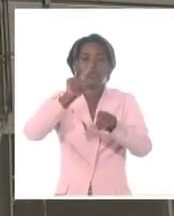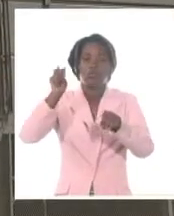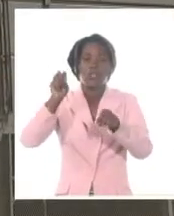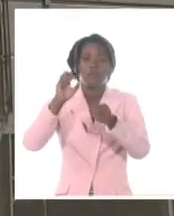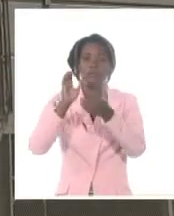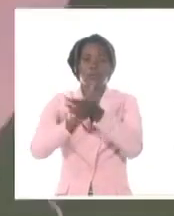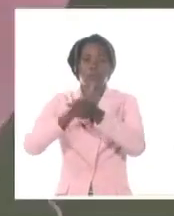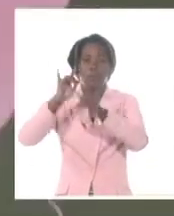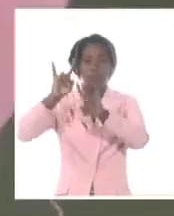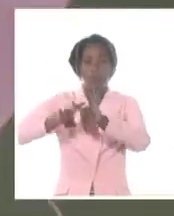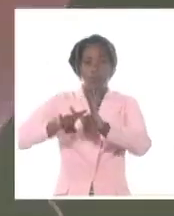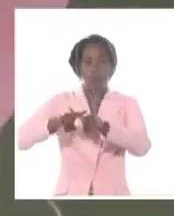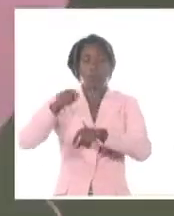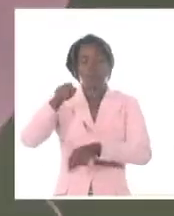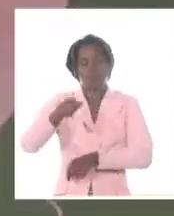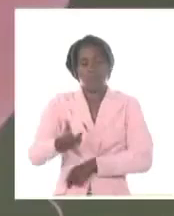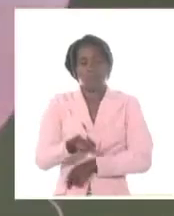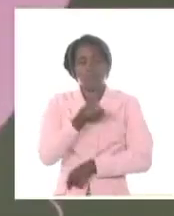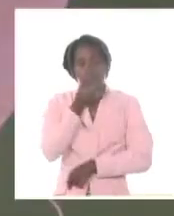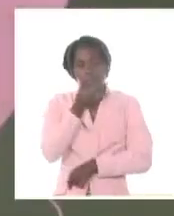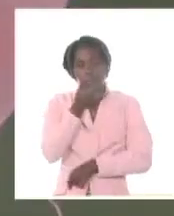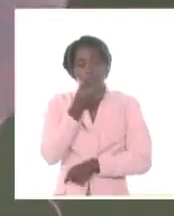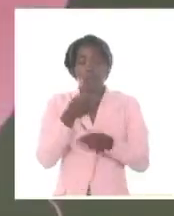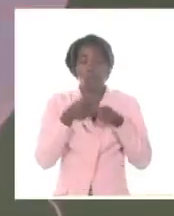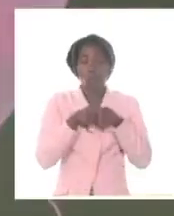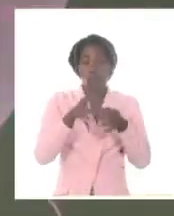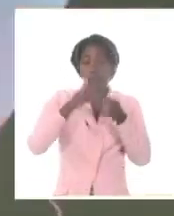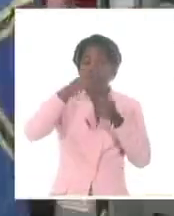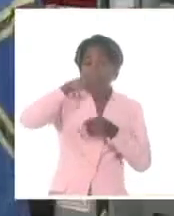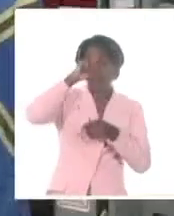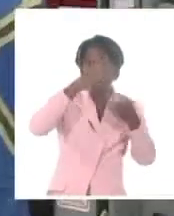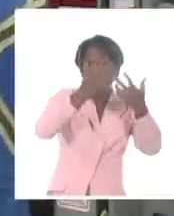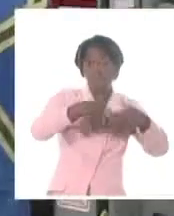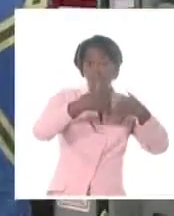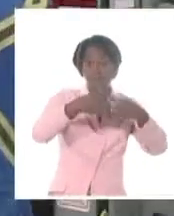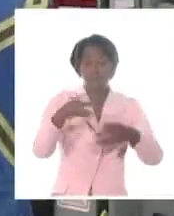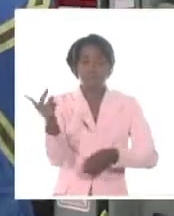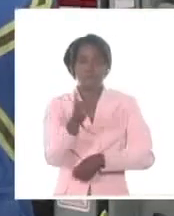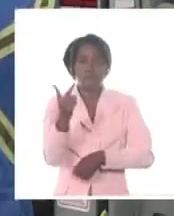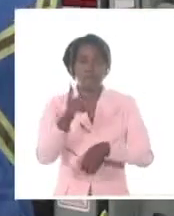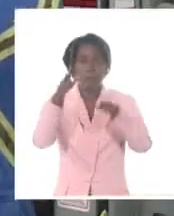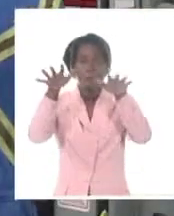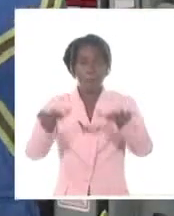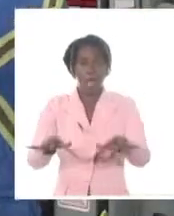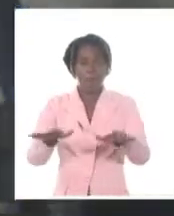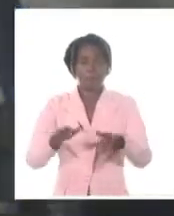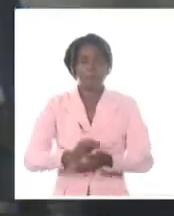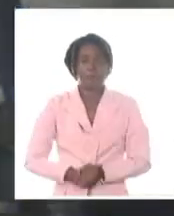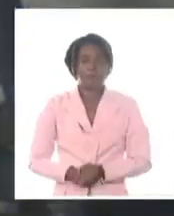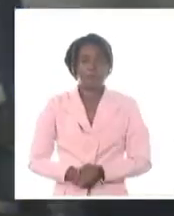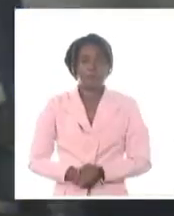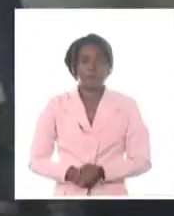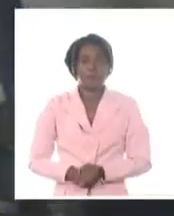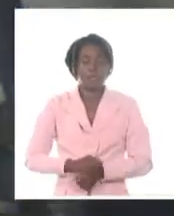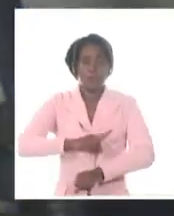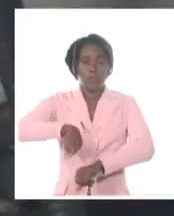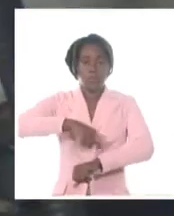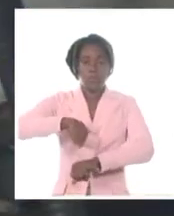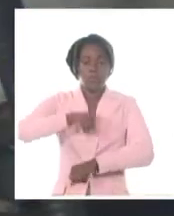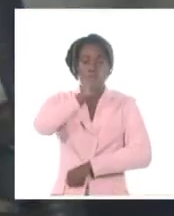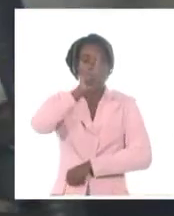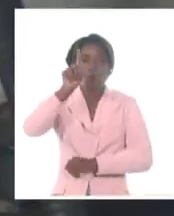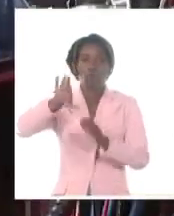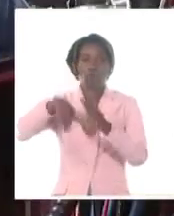de Jaruco con gas acompañante de producción nacional. 11 días después, el Centro de Control